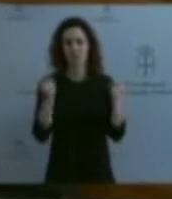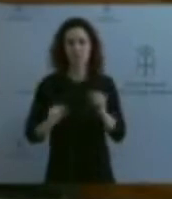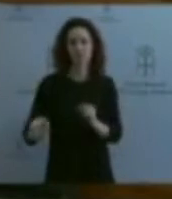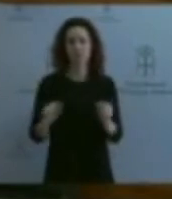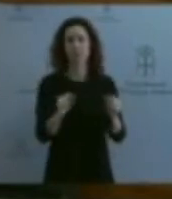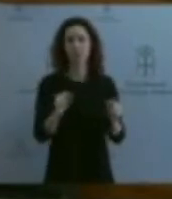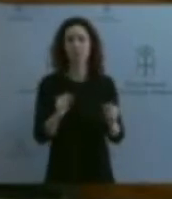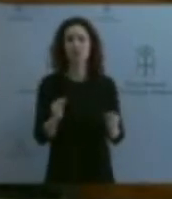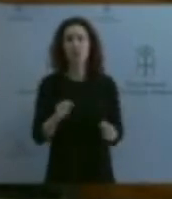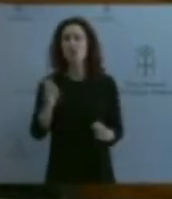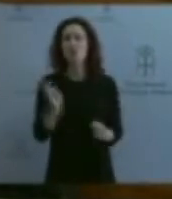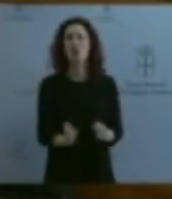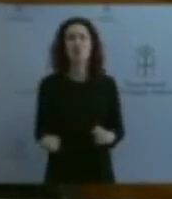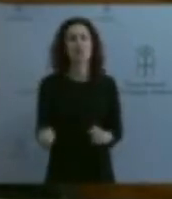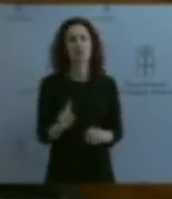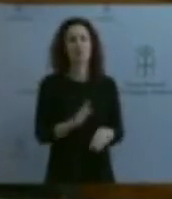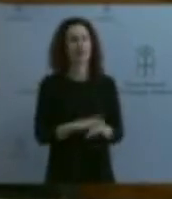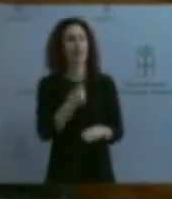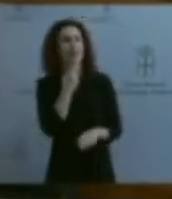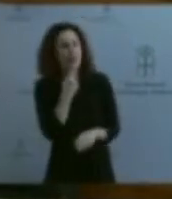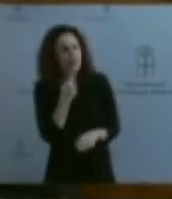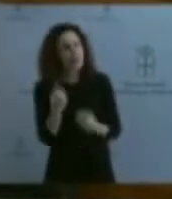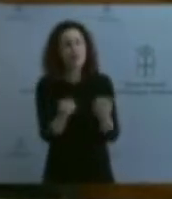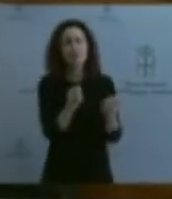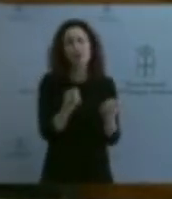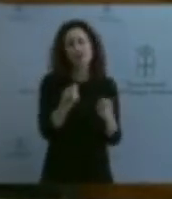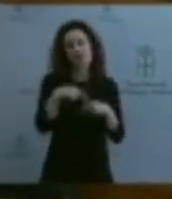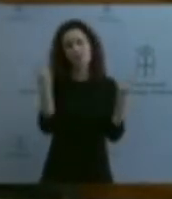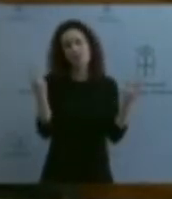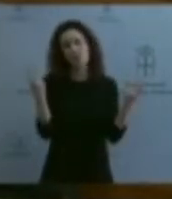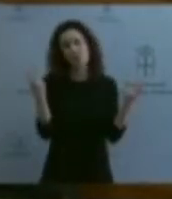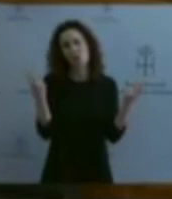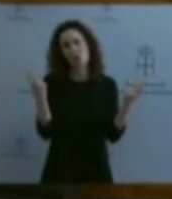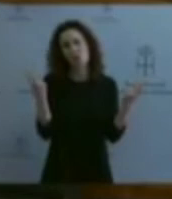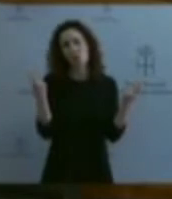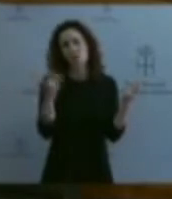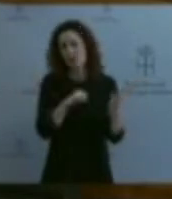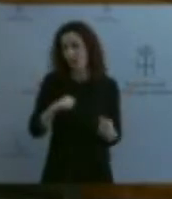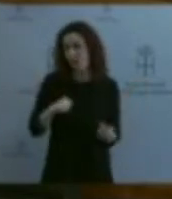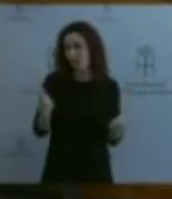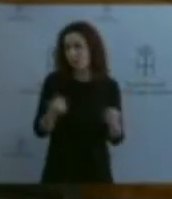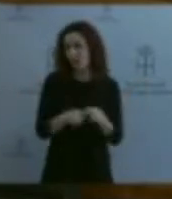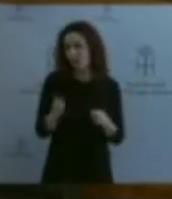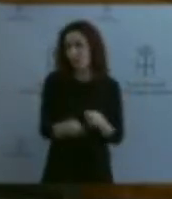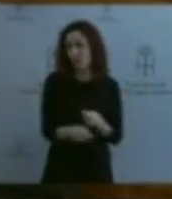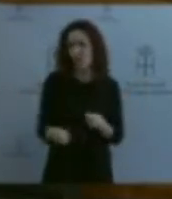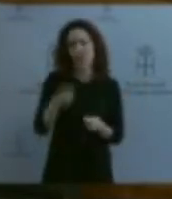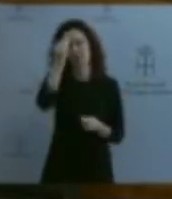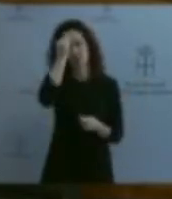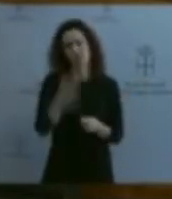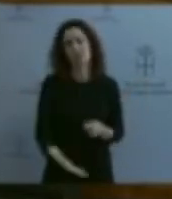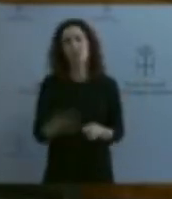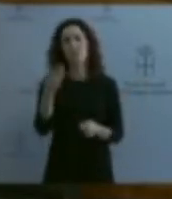la necesidad de la colaboración público-privada, todo lo contrario. Creo que es importante. Creo que hay que avanzar en fórmulas concretas. Creo que